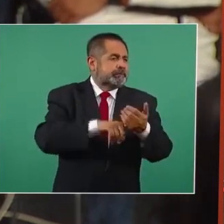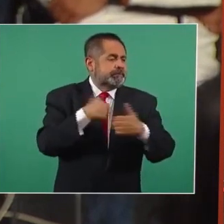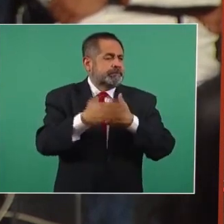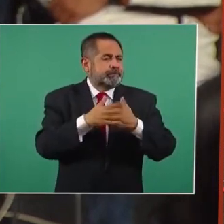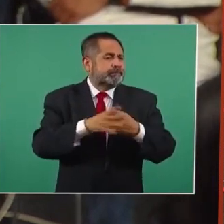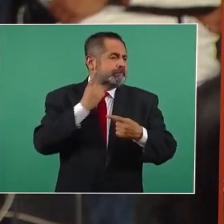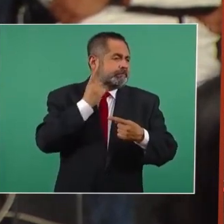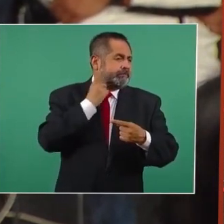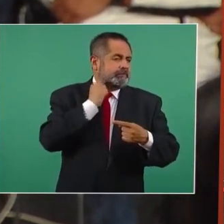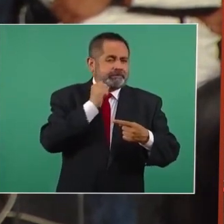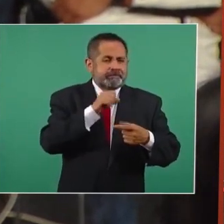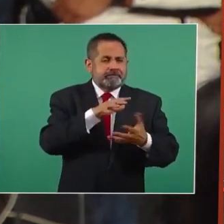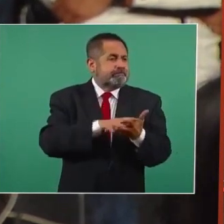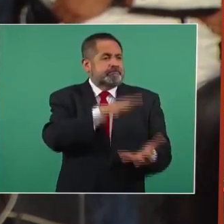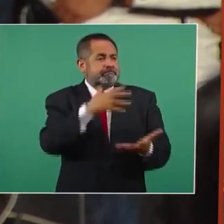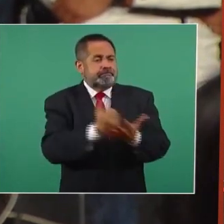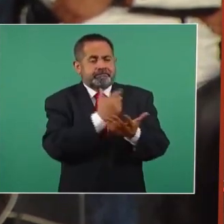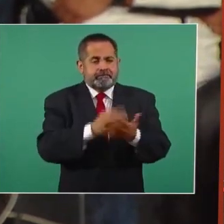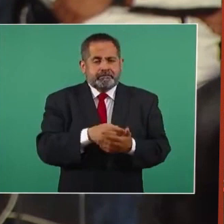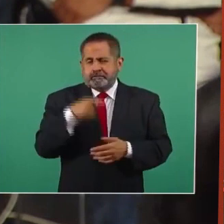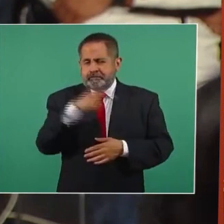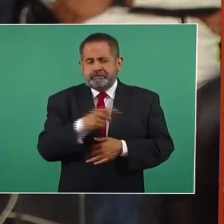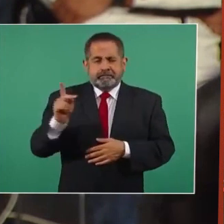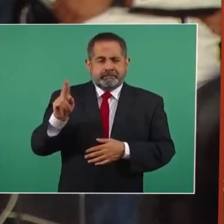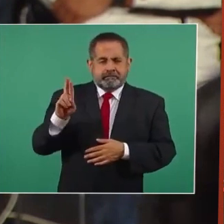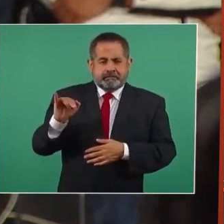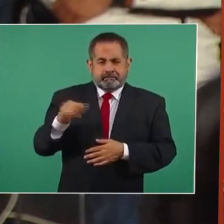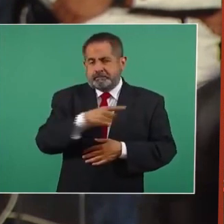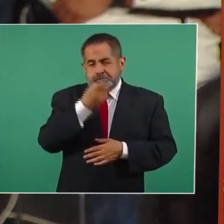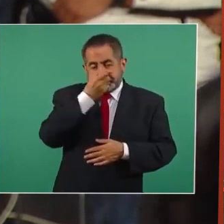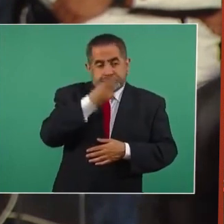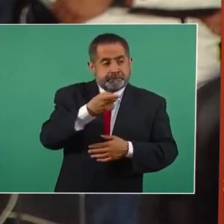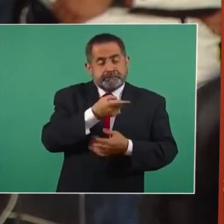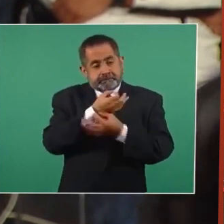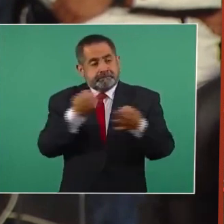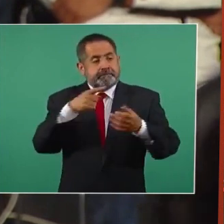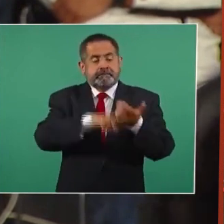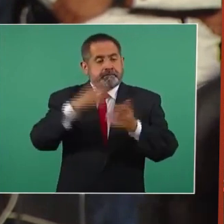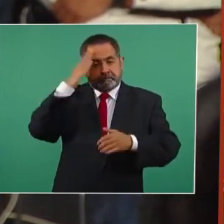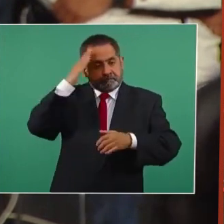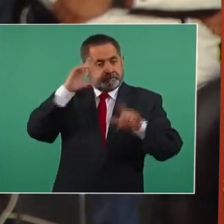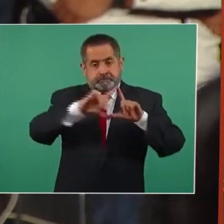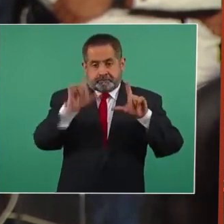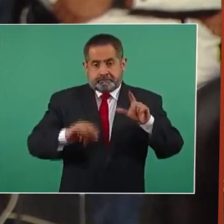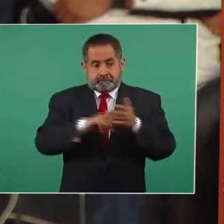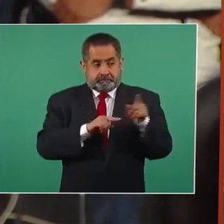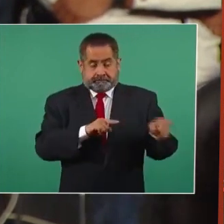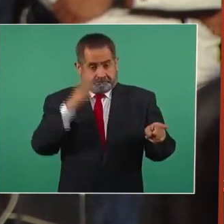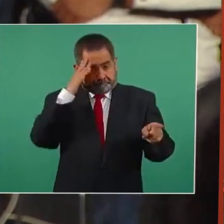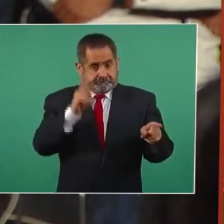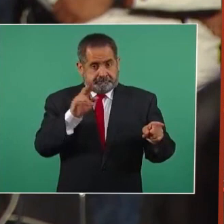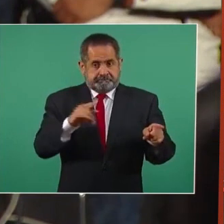próxima legislatura, y en el caso específico del PRI se ha informado que el dirigente nacional de ese partido